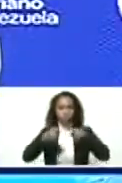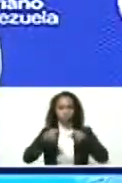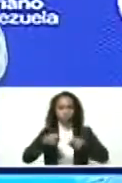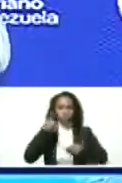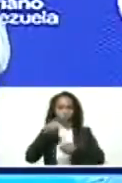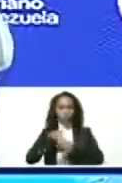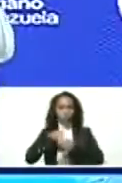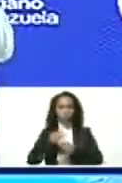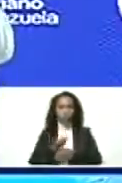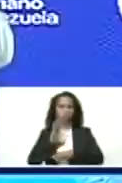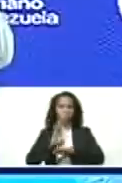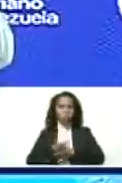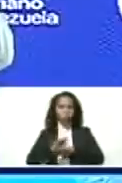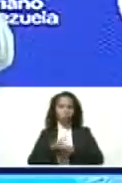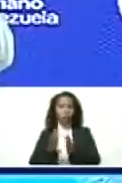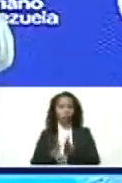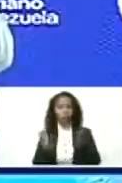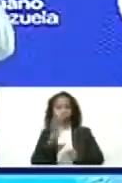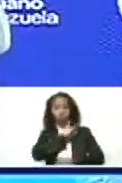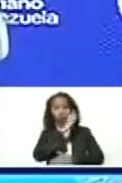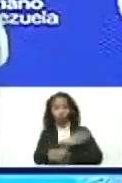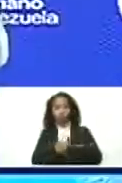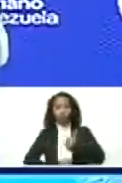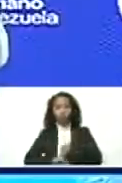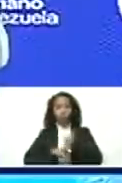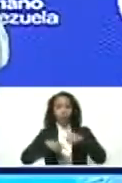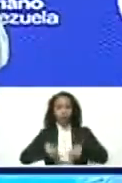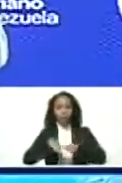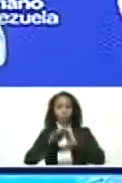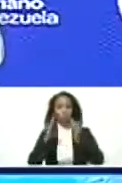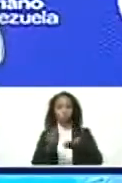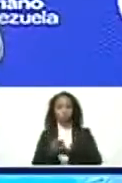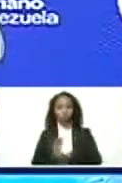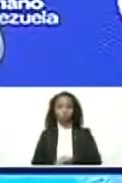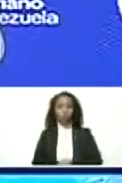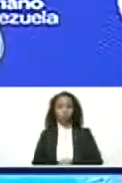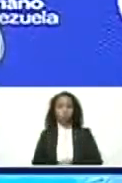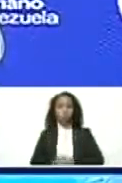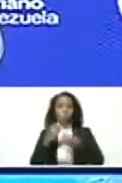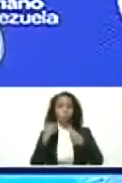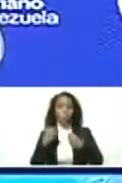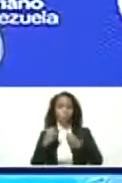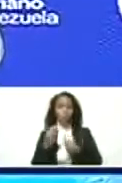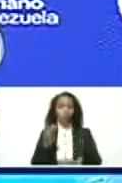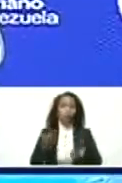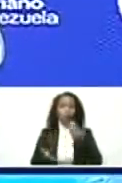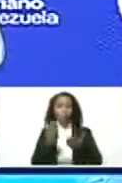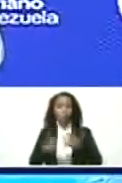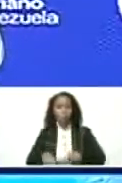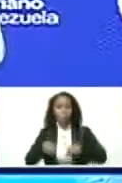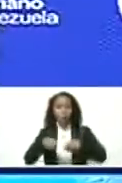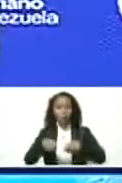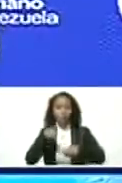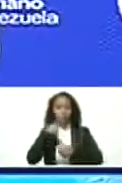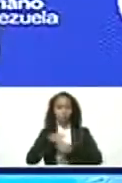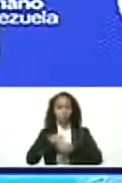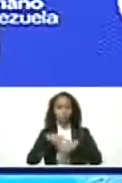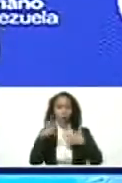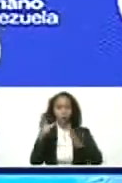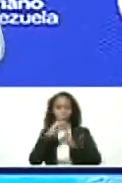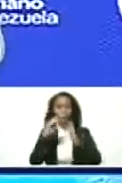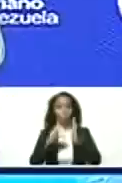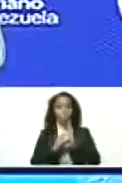petrolero, porque la gran fortaleza en este mundo para estabilizar el mercado petrolero es la